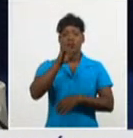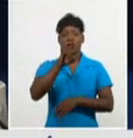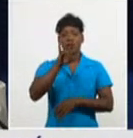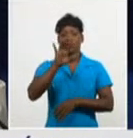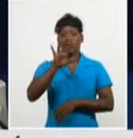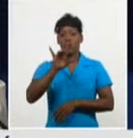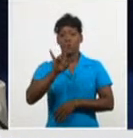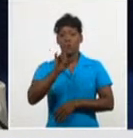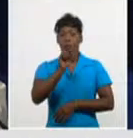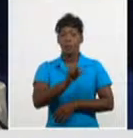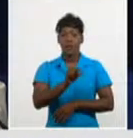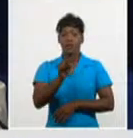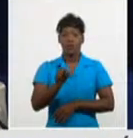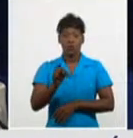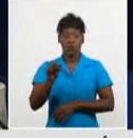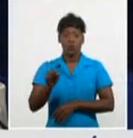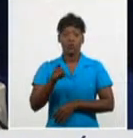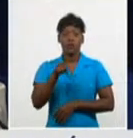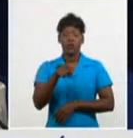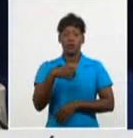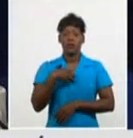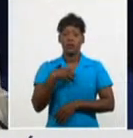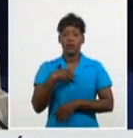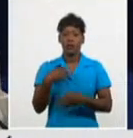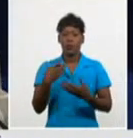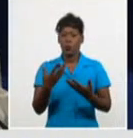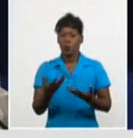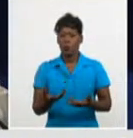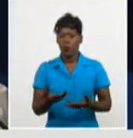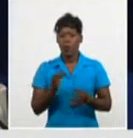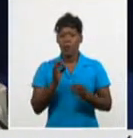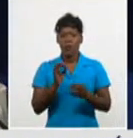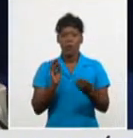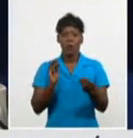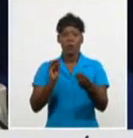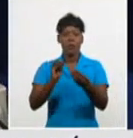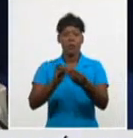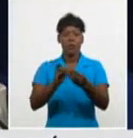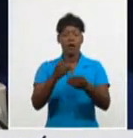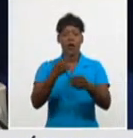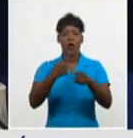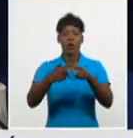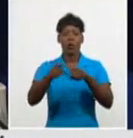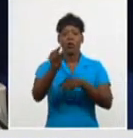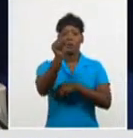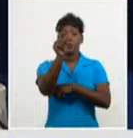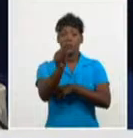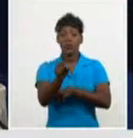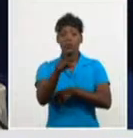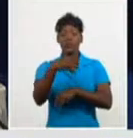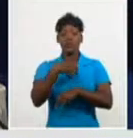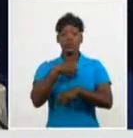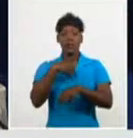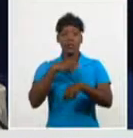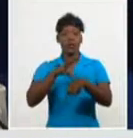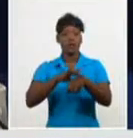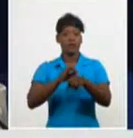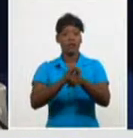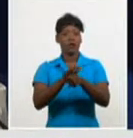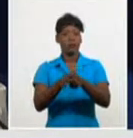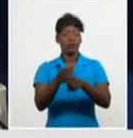personas, han tenido como fuente de infección el contacto con una persona que ya había